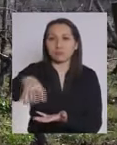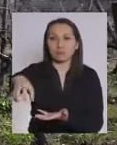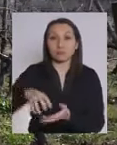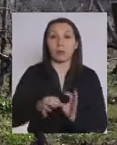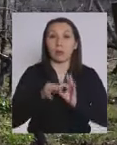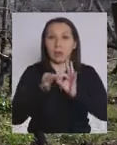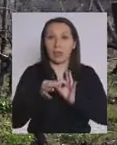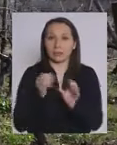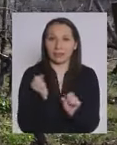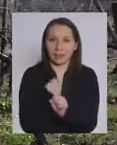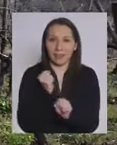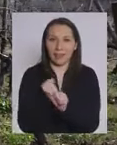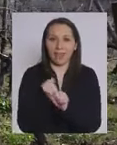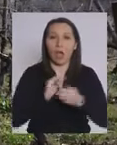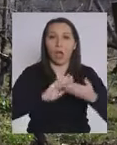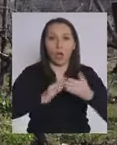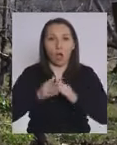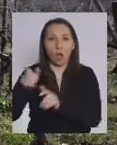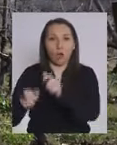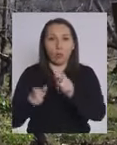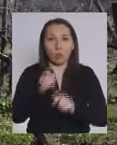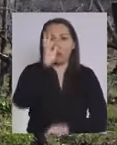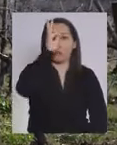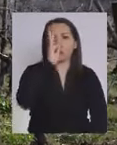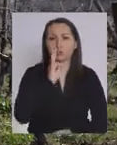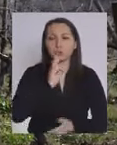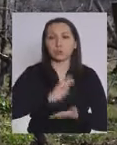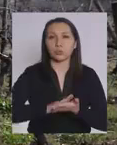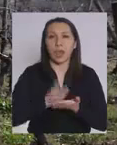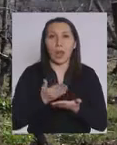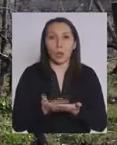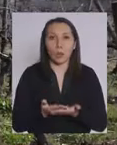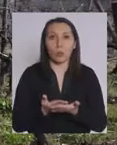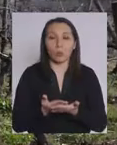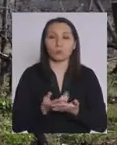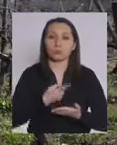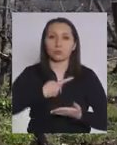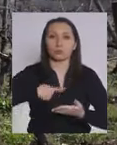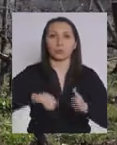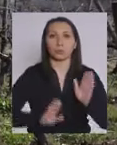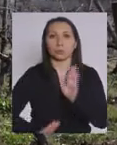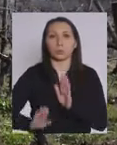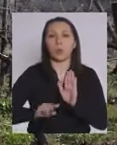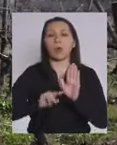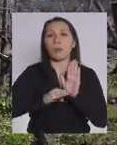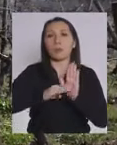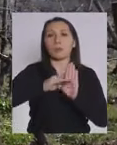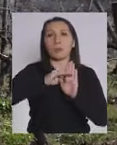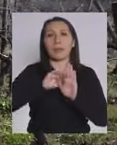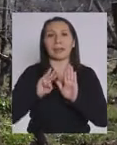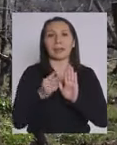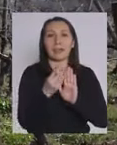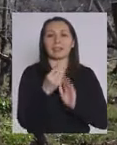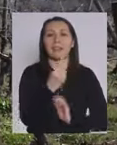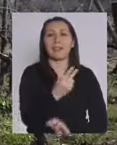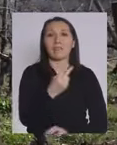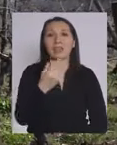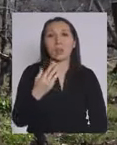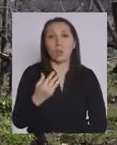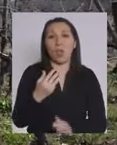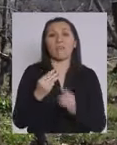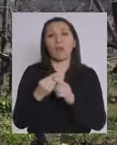al trabajo de la comunidad de los funcionarios de salud nos hemos mantenido en fase 3 en 29 de las 30